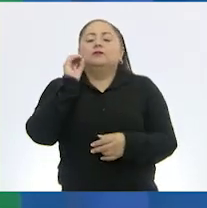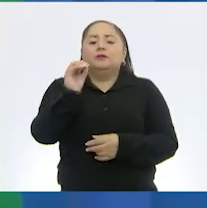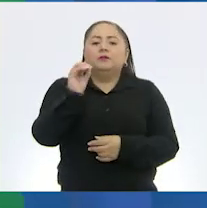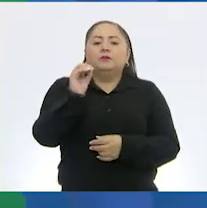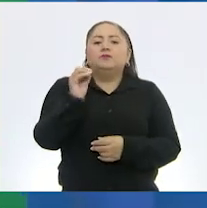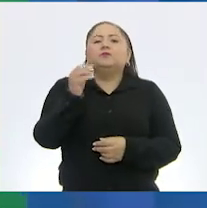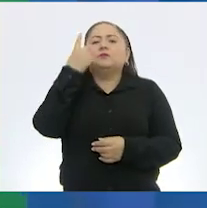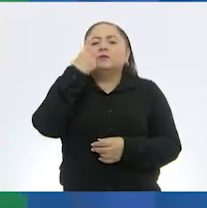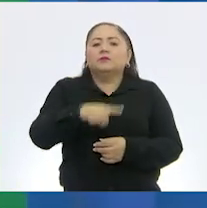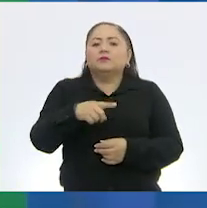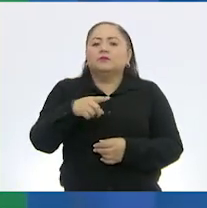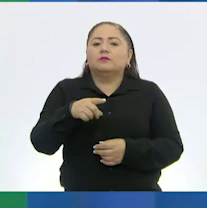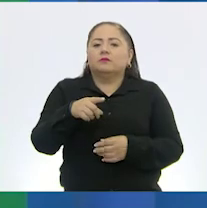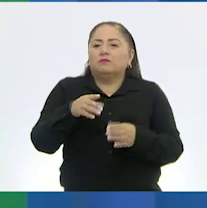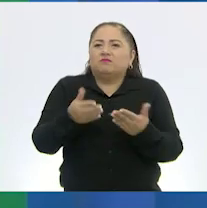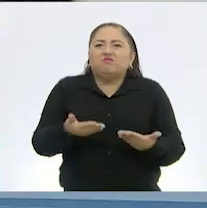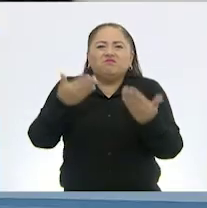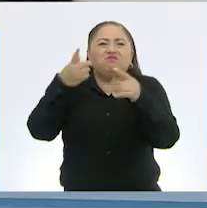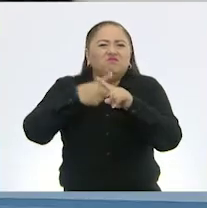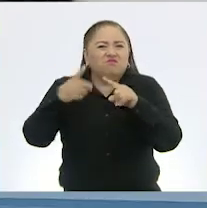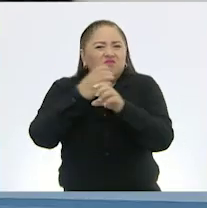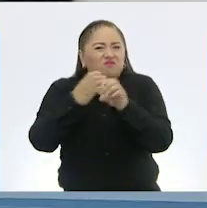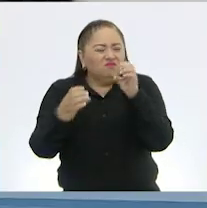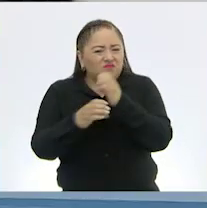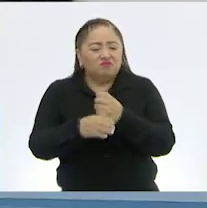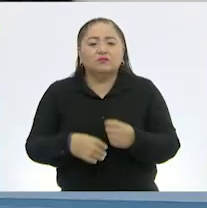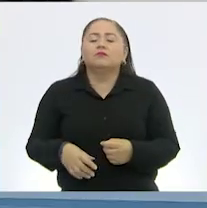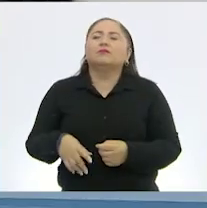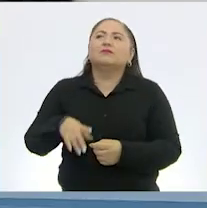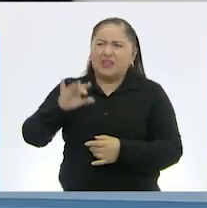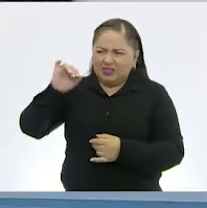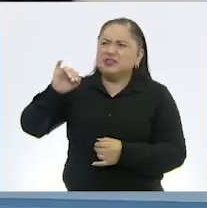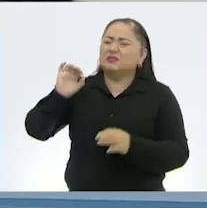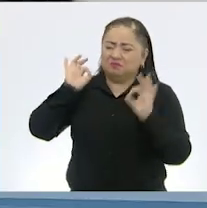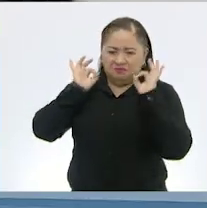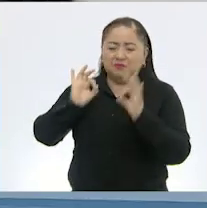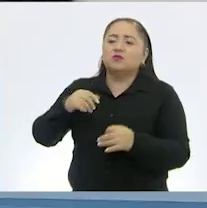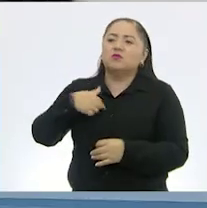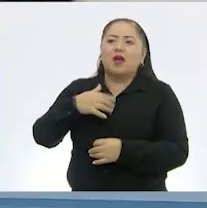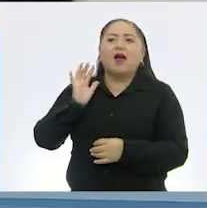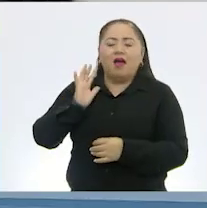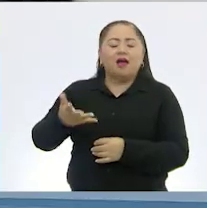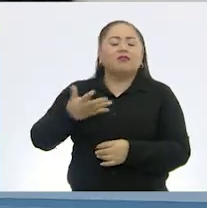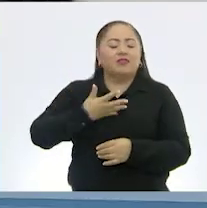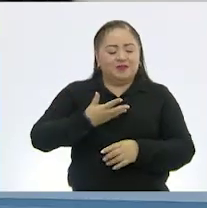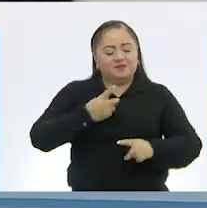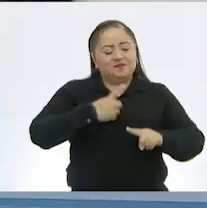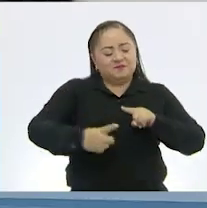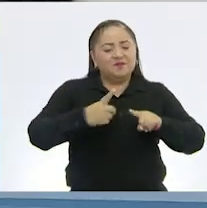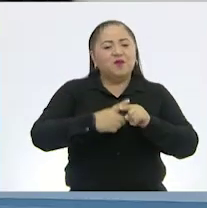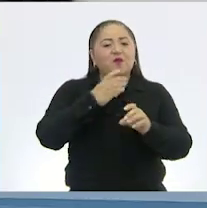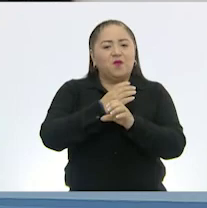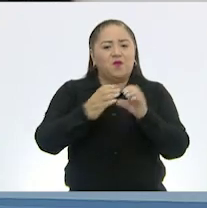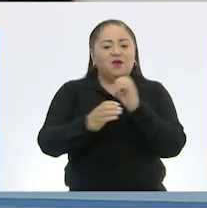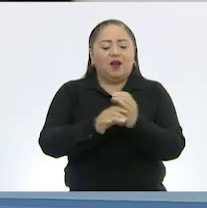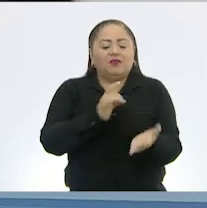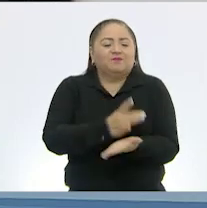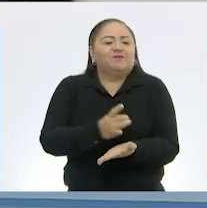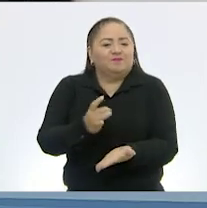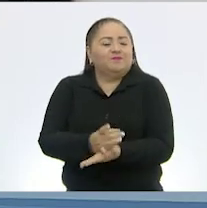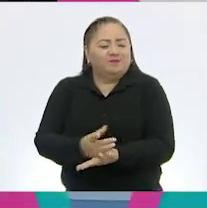se destinaban para el Huitlatoani. ¡Ay, sí! ¡Perfecto! Yo ya tengo varias cosas